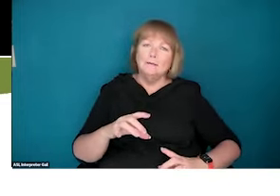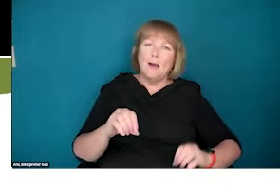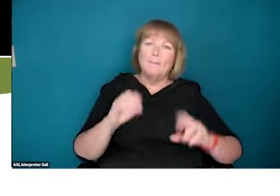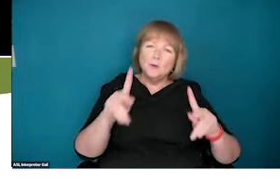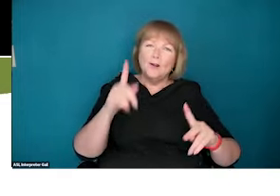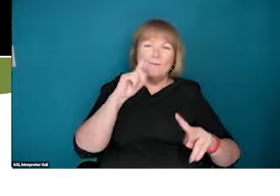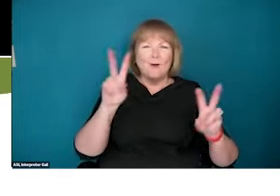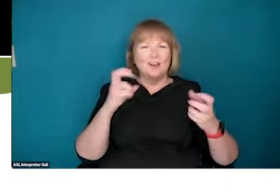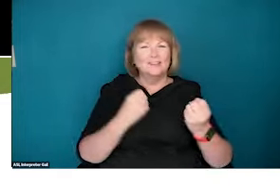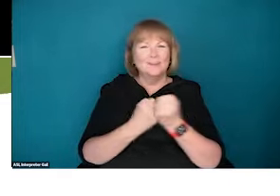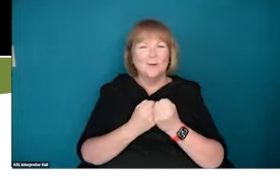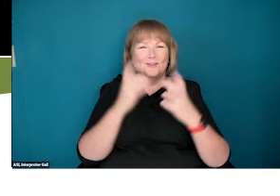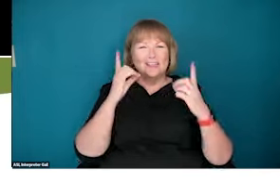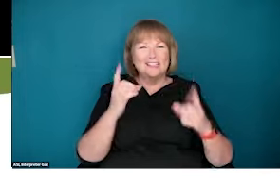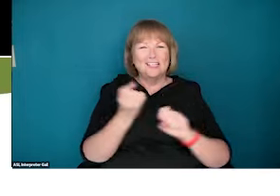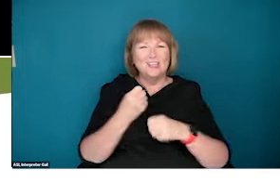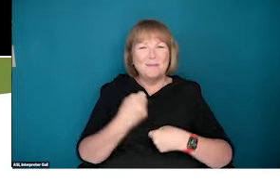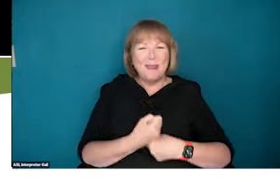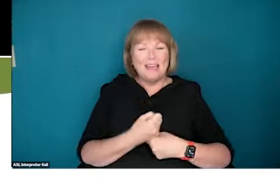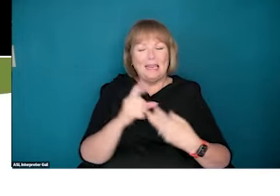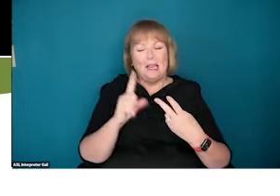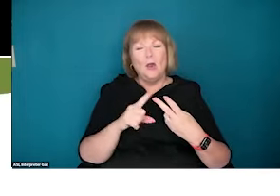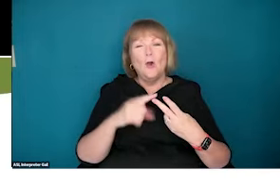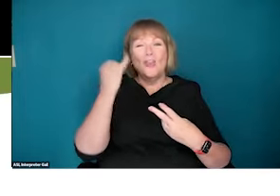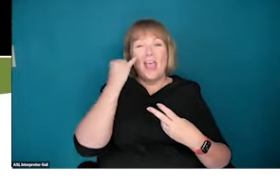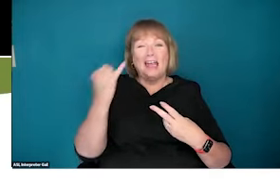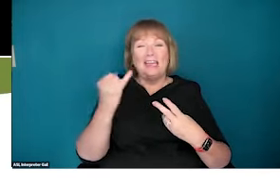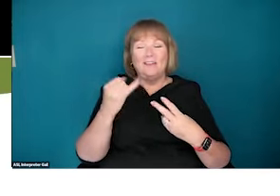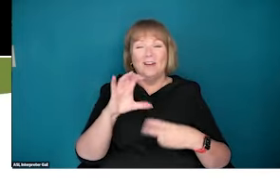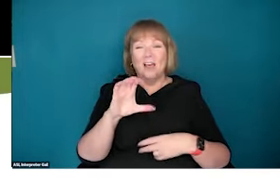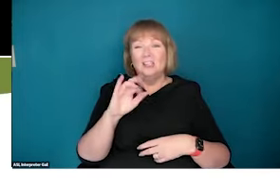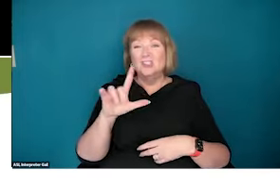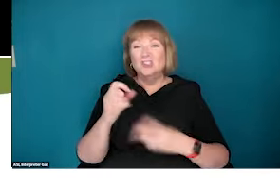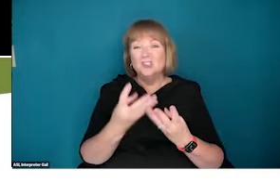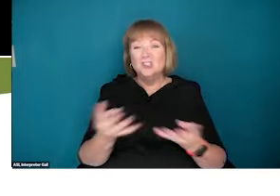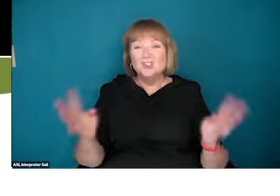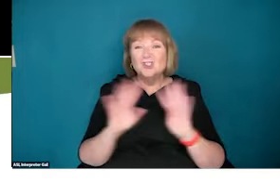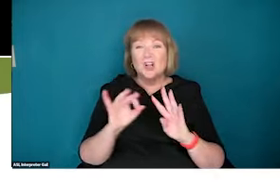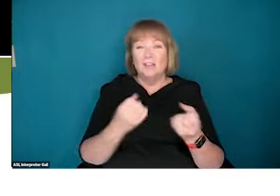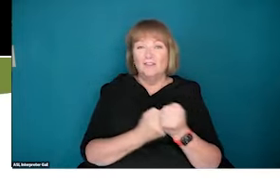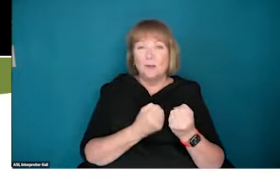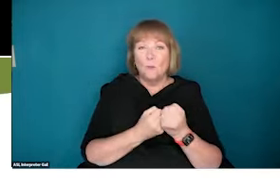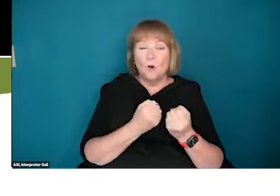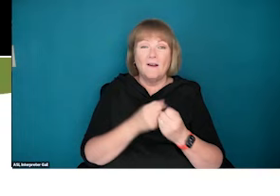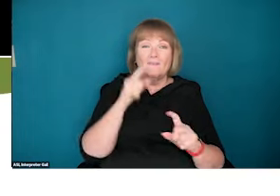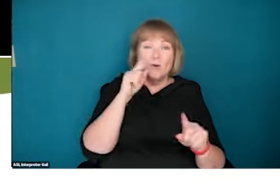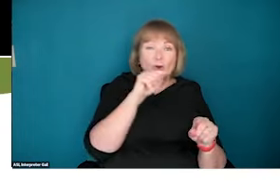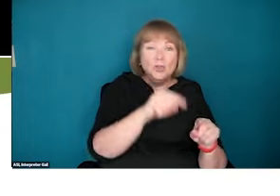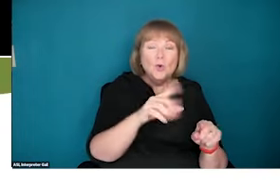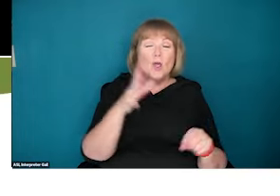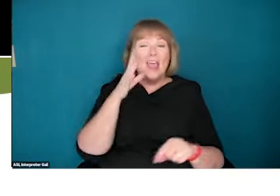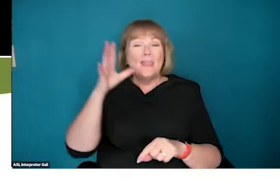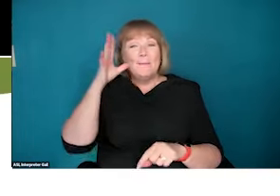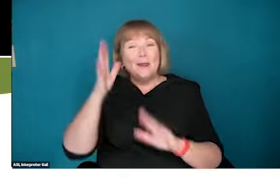Nosotros muchas veces tenemos algún tipo de acuerdos de todo tipo que hemos hecho a través de la vida con todos